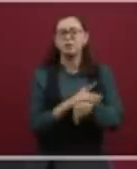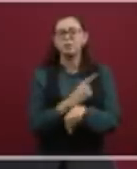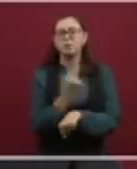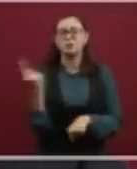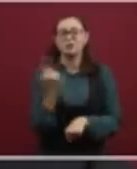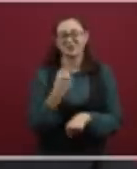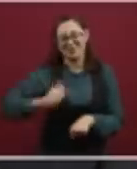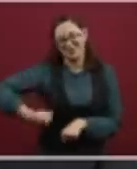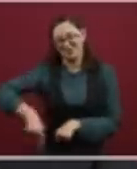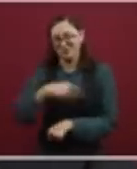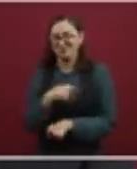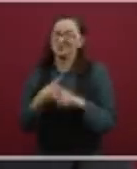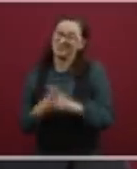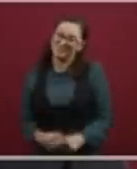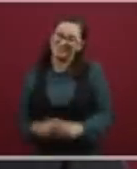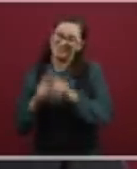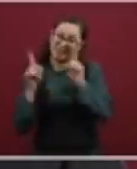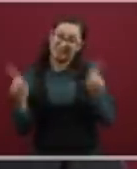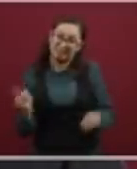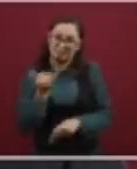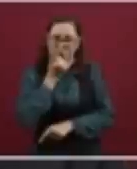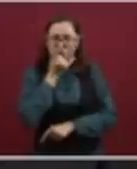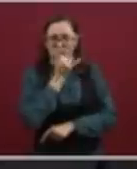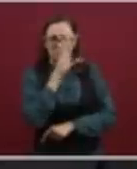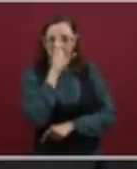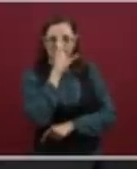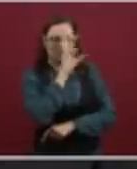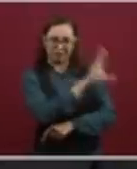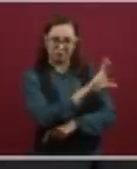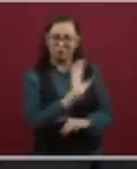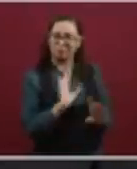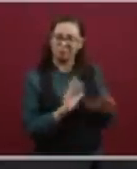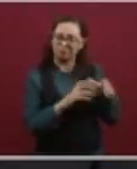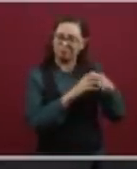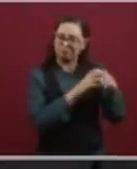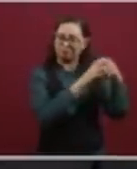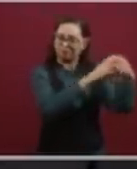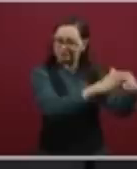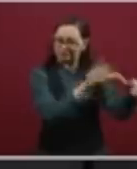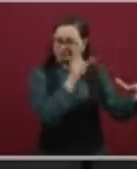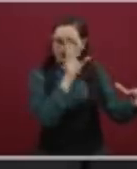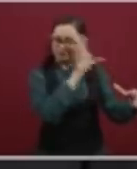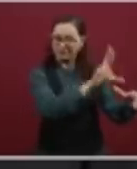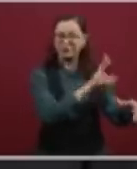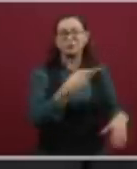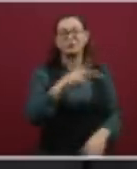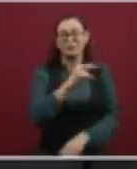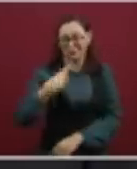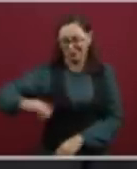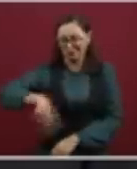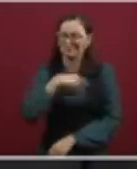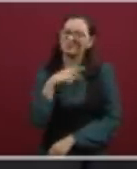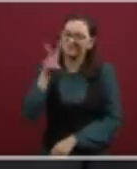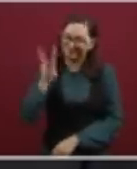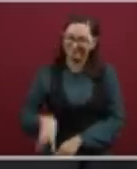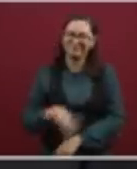de ellos, con todo respeto, nosotros actuamos con honestidad.